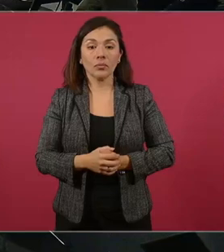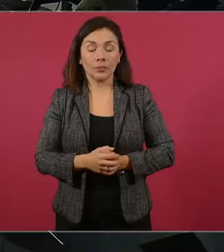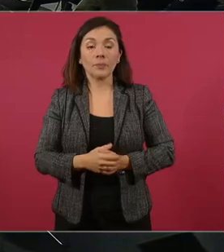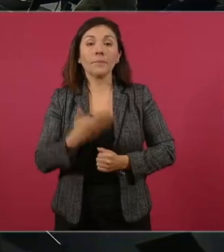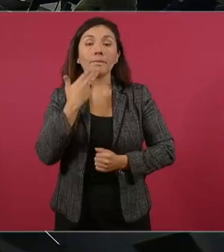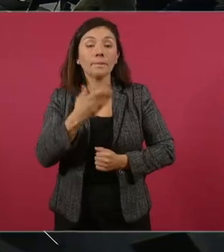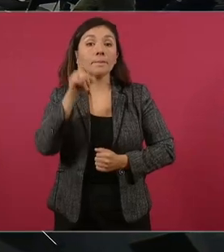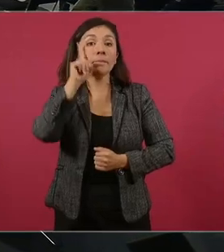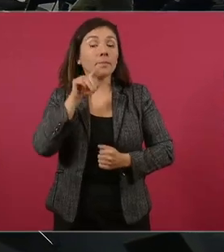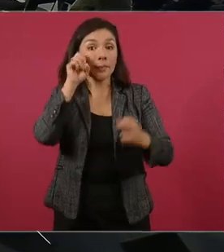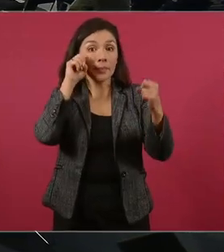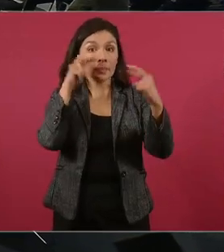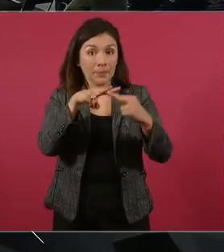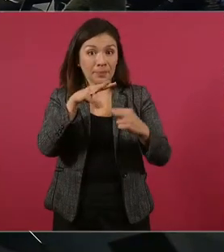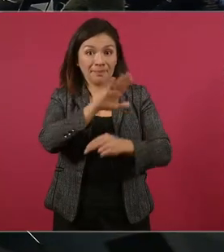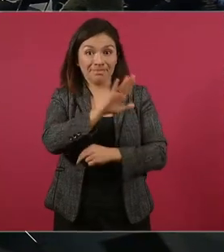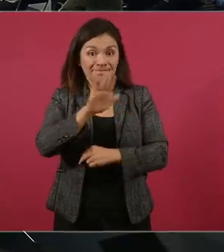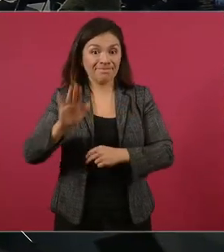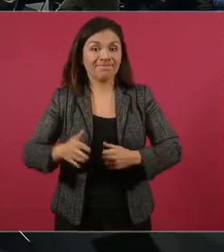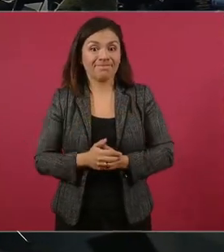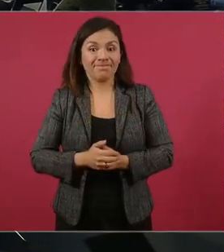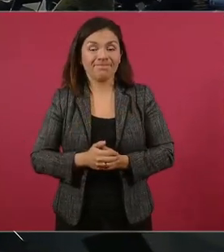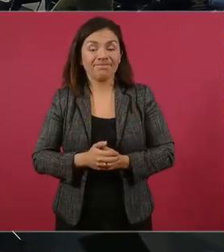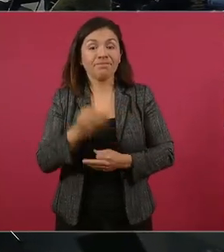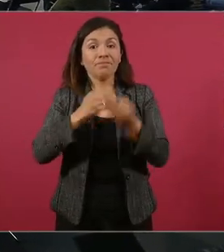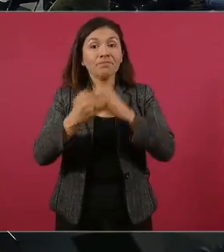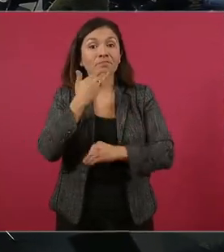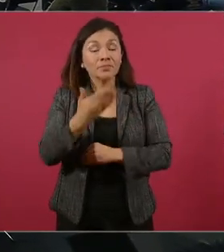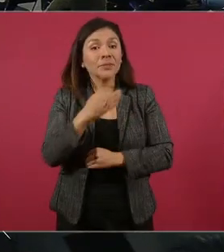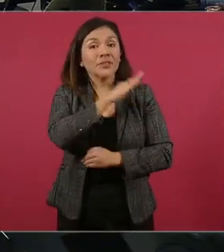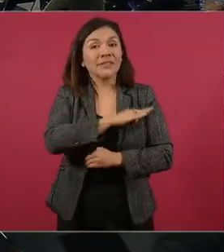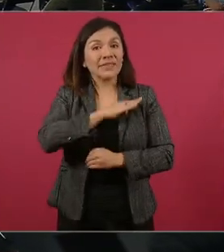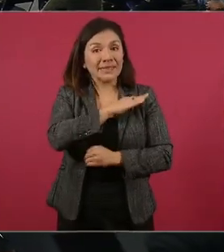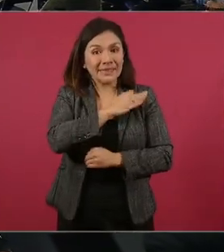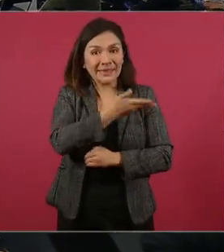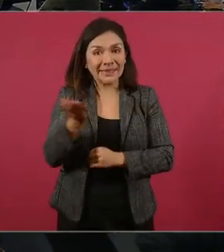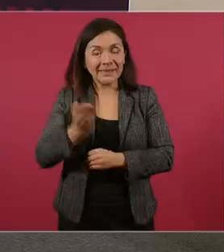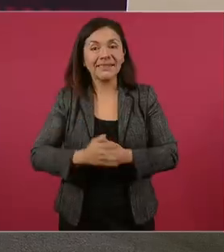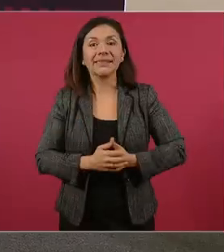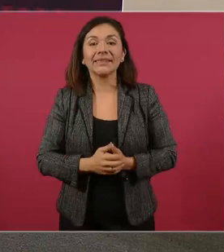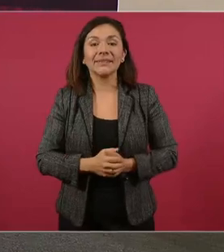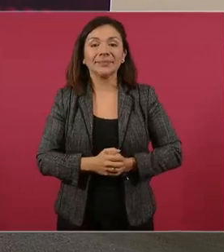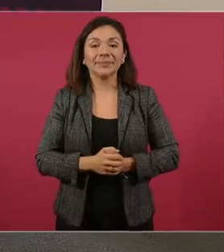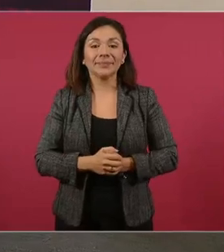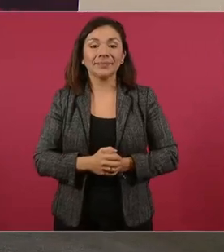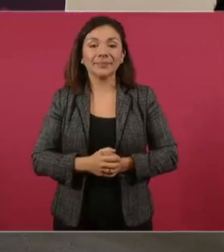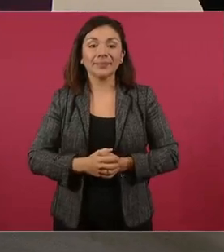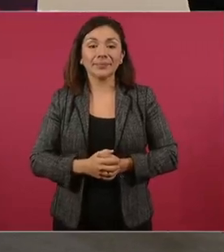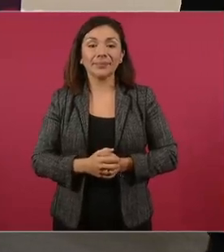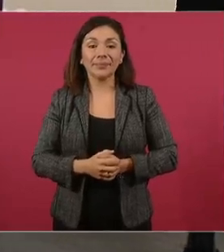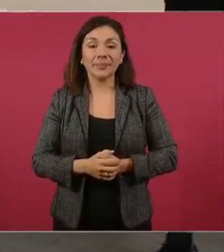Nos vemos mañana entonces. Que la pasen muy bien y felicidades. Muchas felicidades.